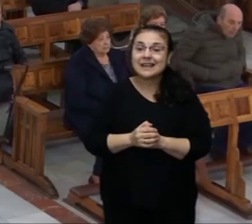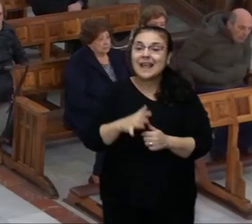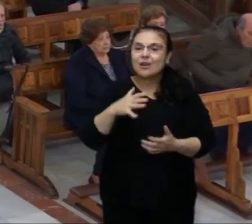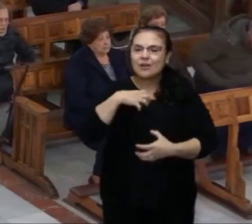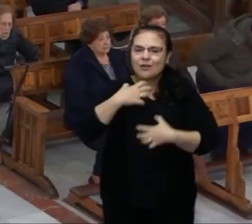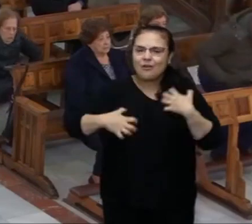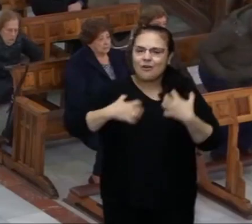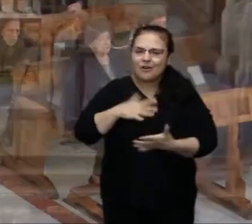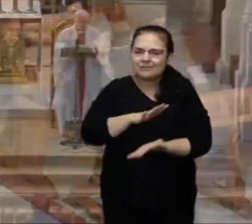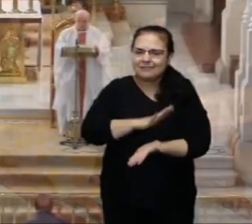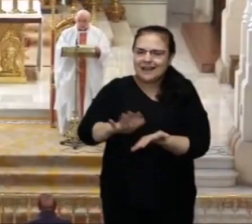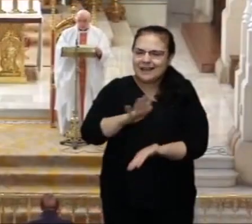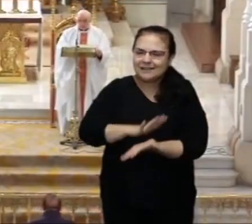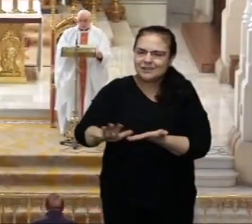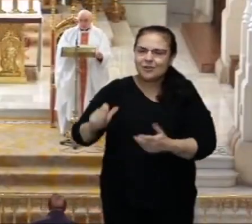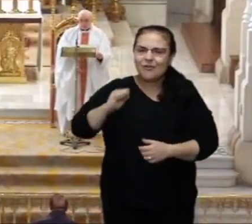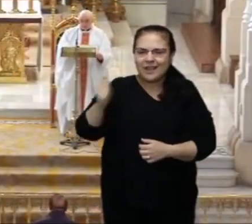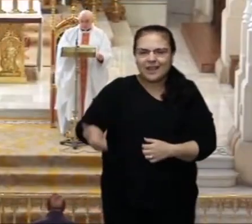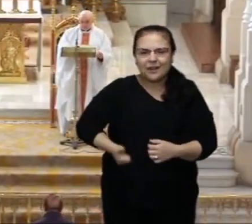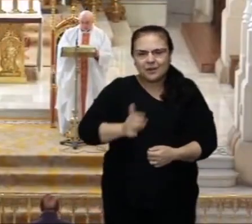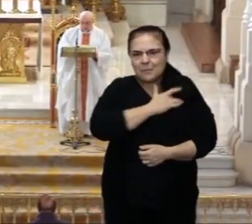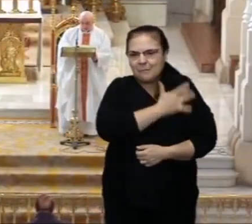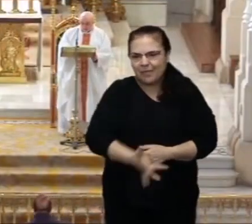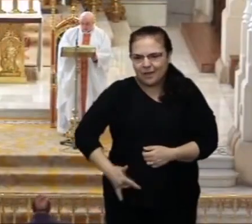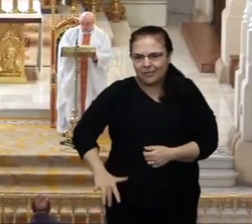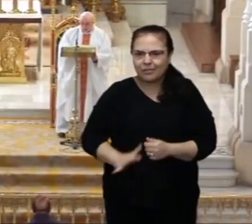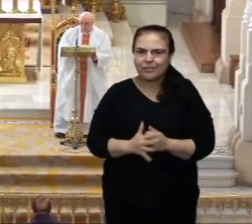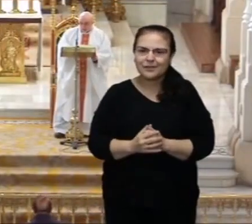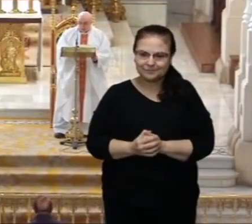a la cólera y rico en piedad.